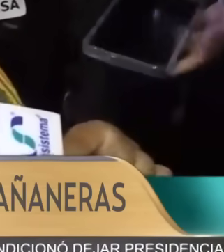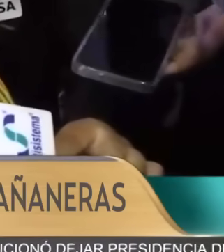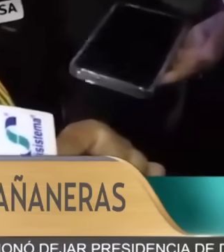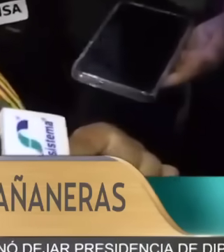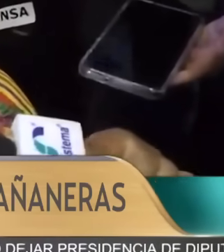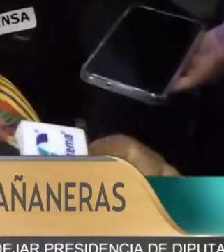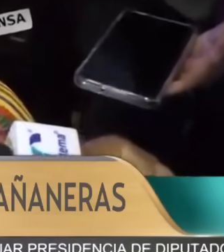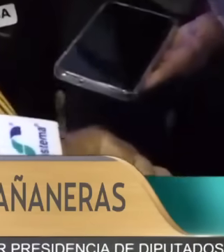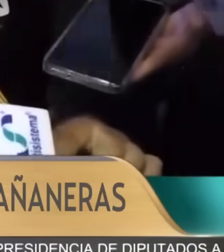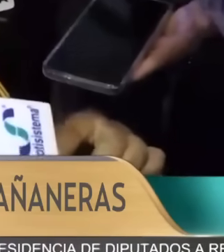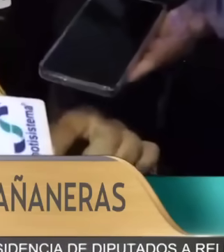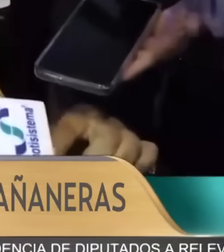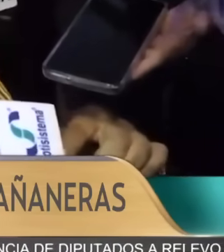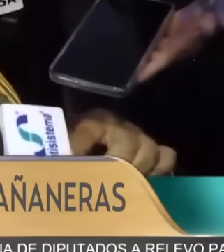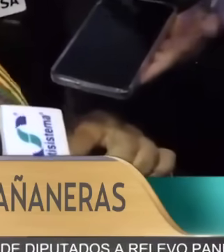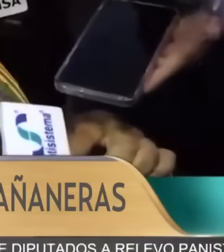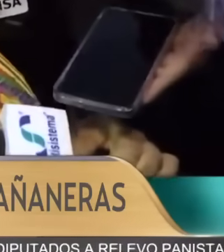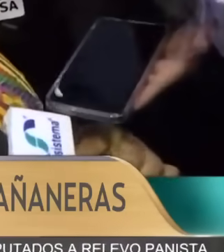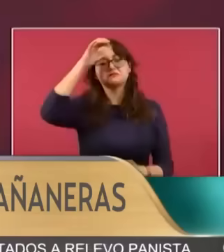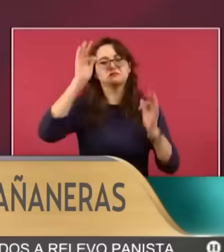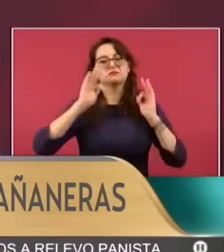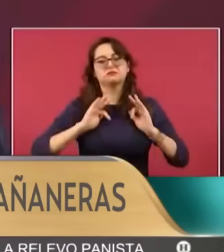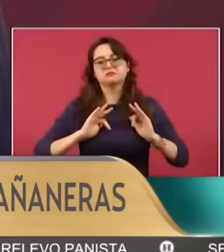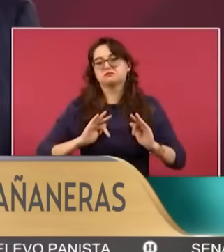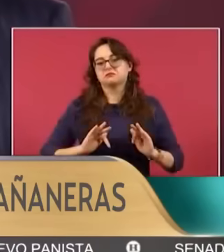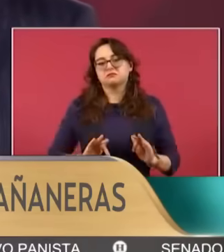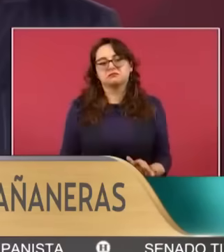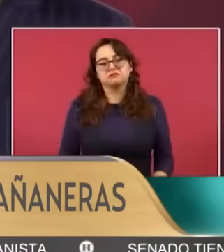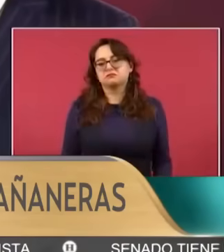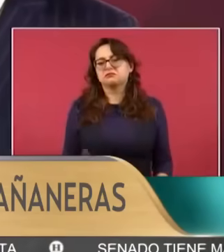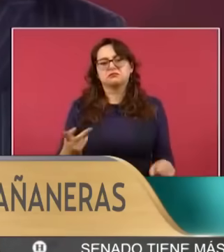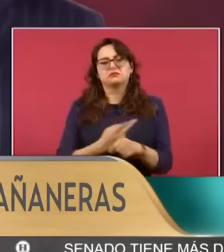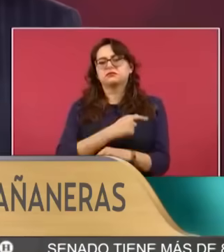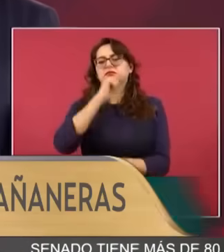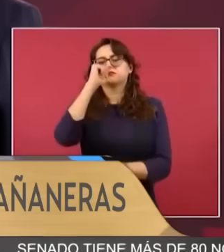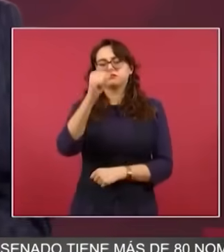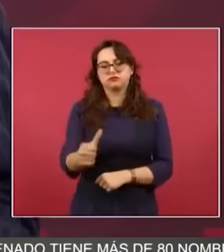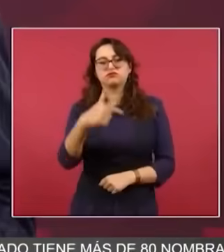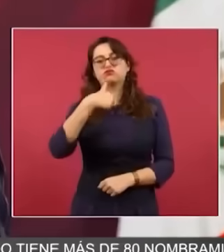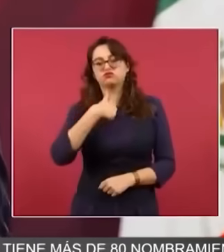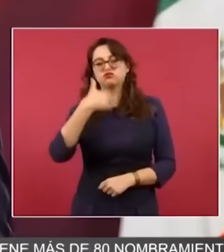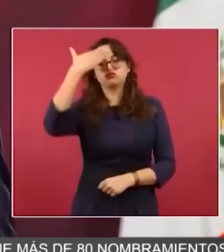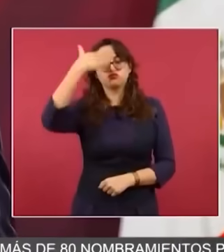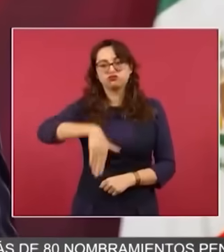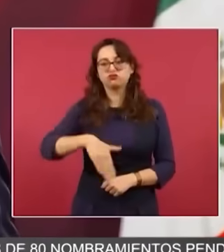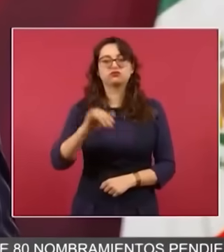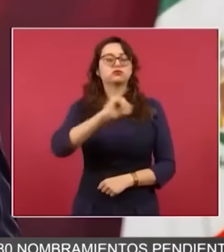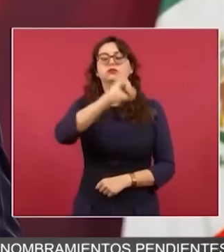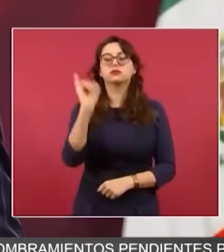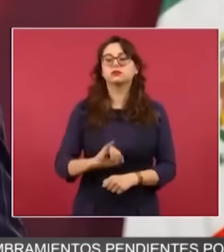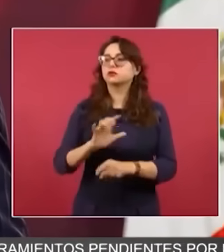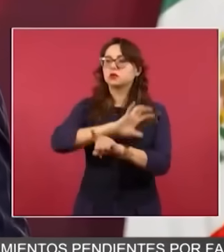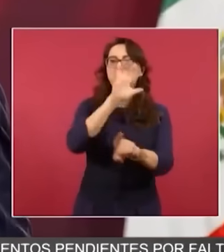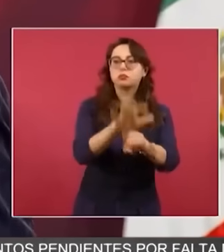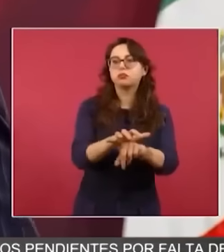varias de sus conferencias matutinas donde hablaba al respecto. Mientras tanto, Xóchitl Gálvez ya prepara una